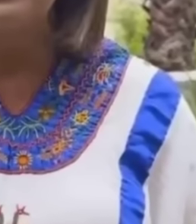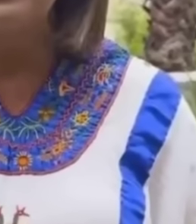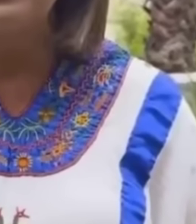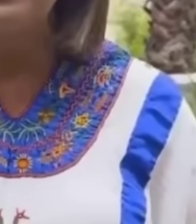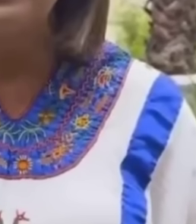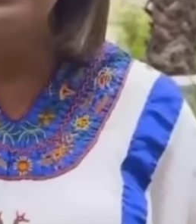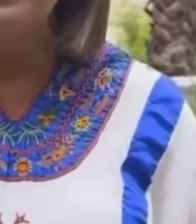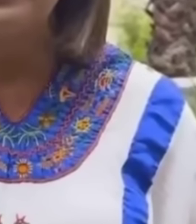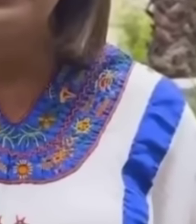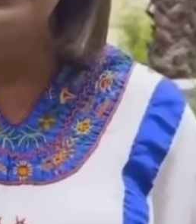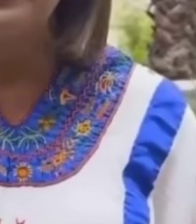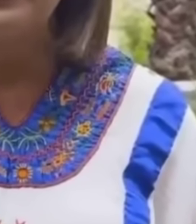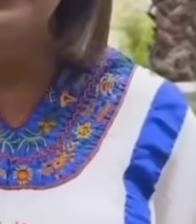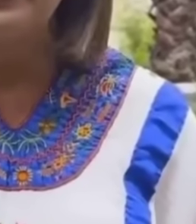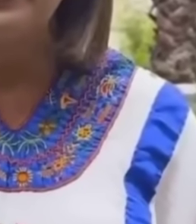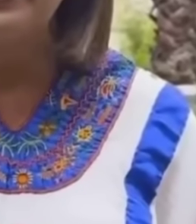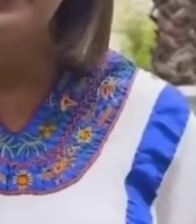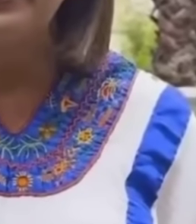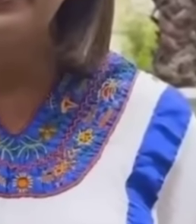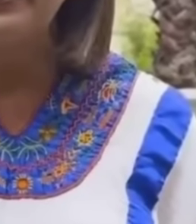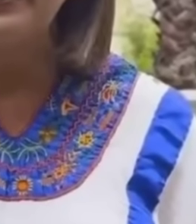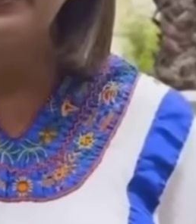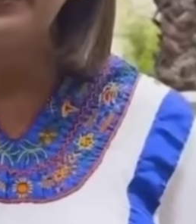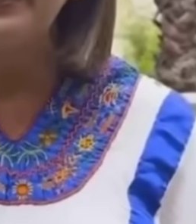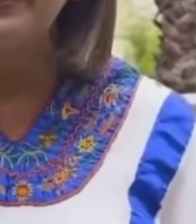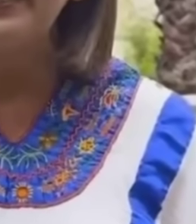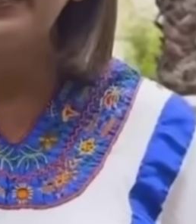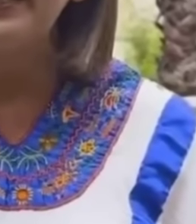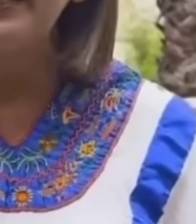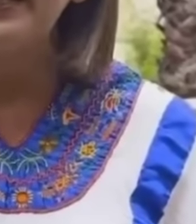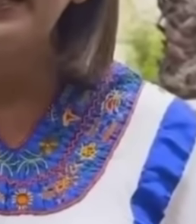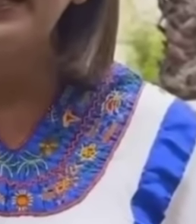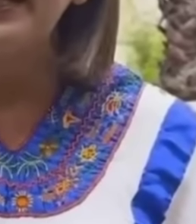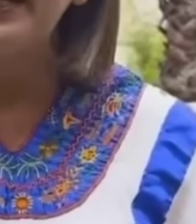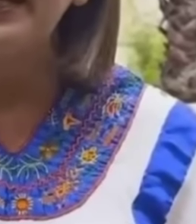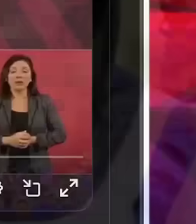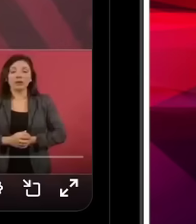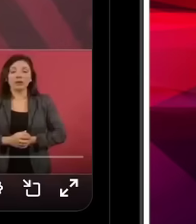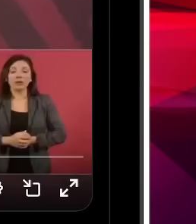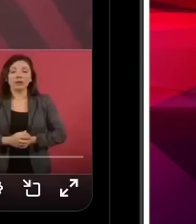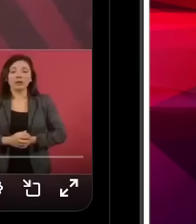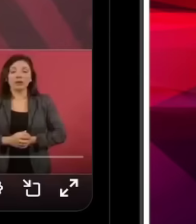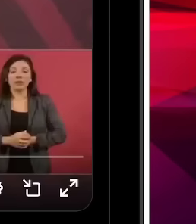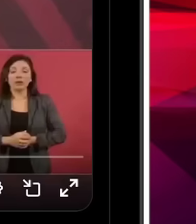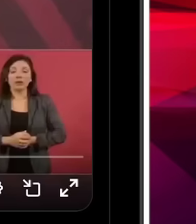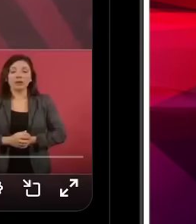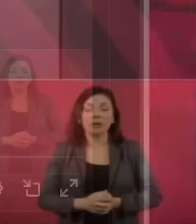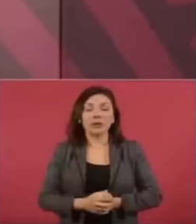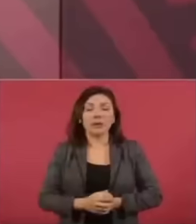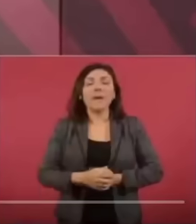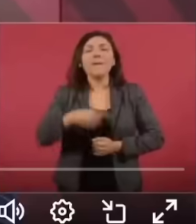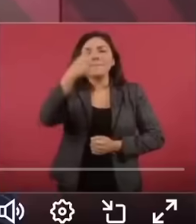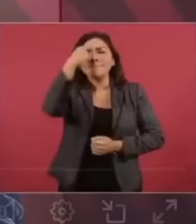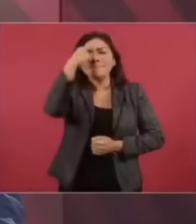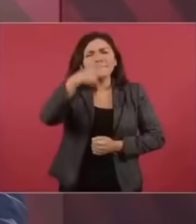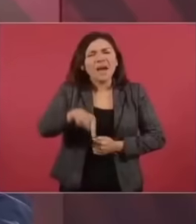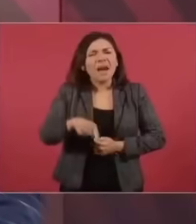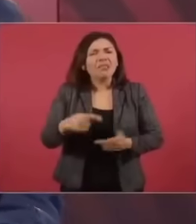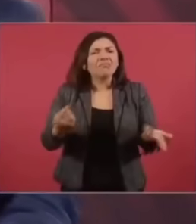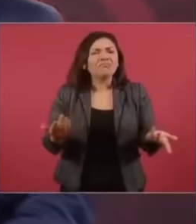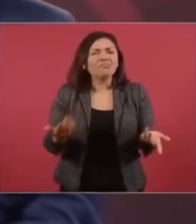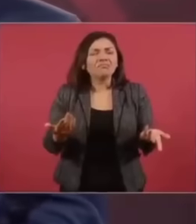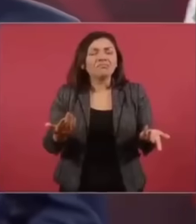mejor de lo que actualmente está, contrario a lo que dice Germán Martínez. Pues todos